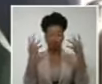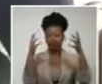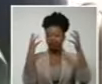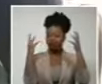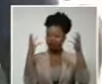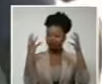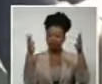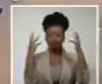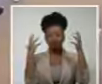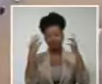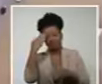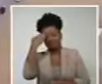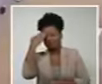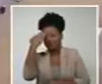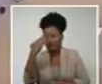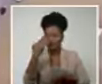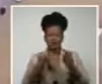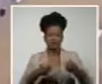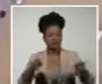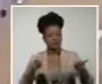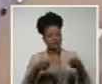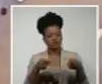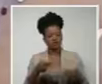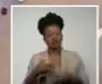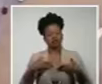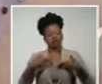himno y el altruismo de los cubanos.